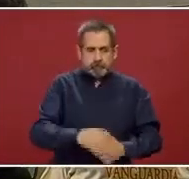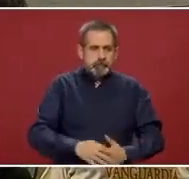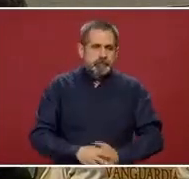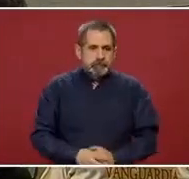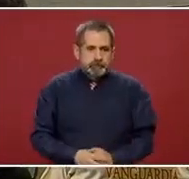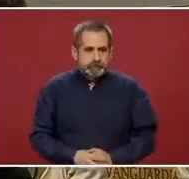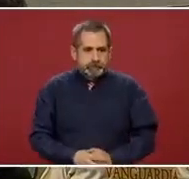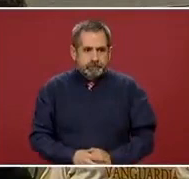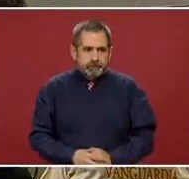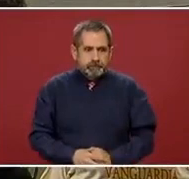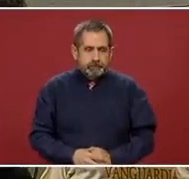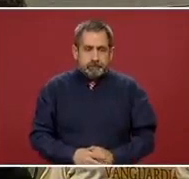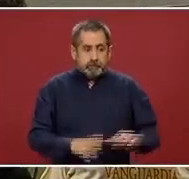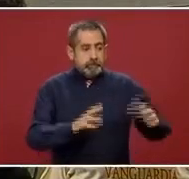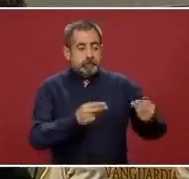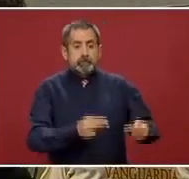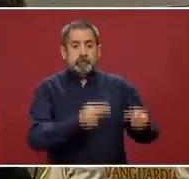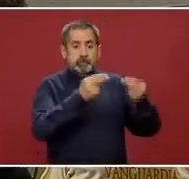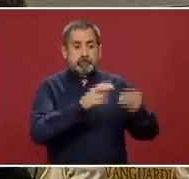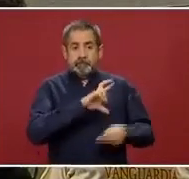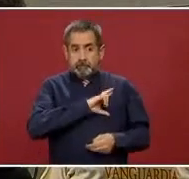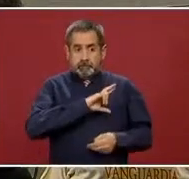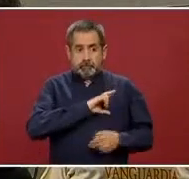En el sector privado